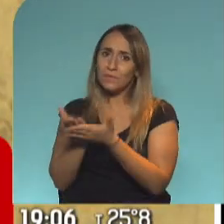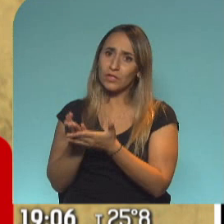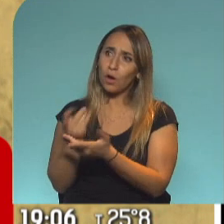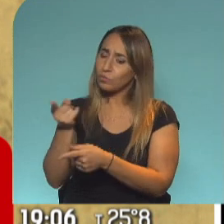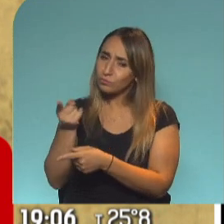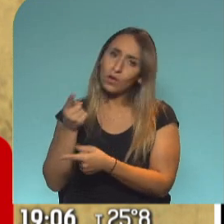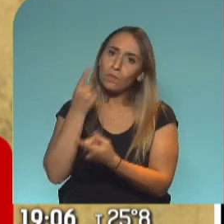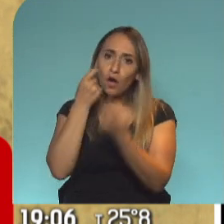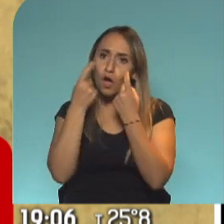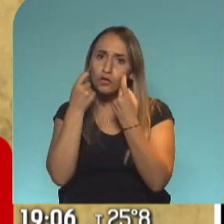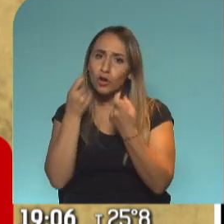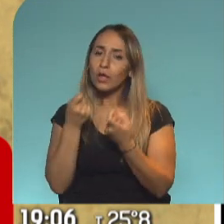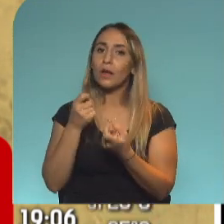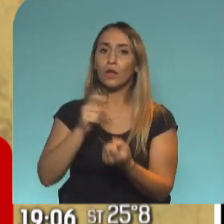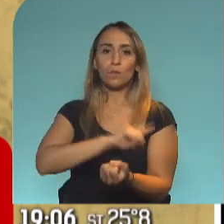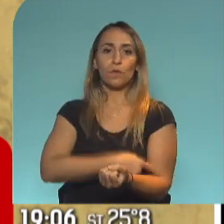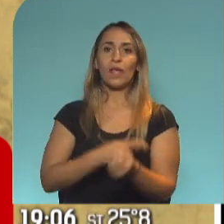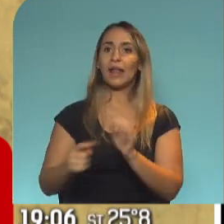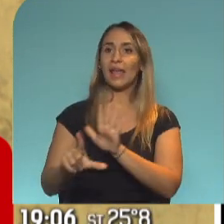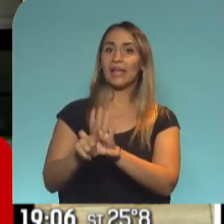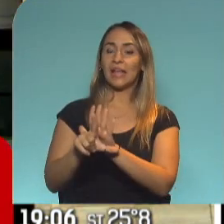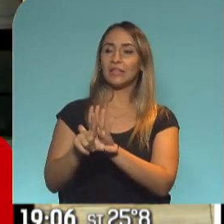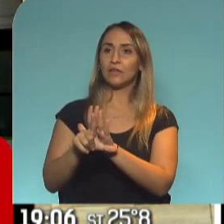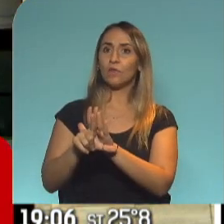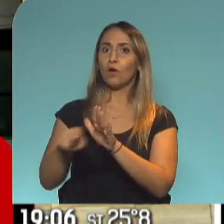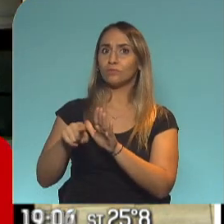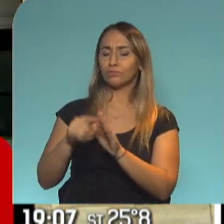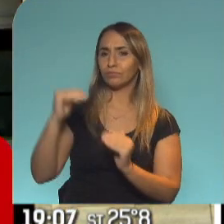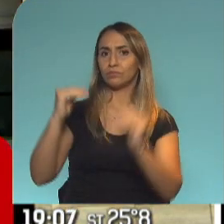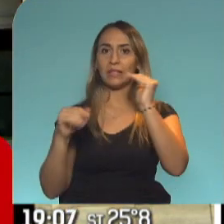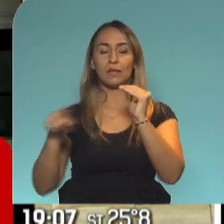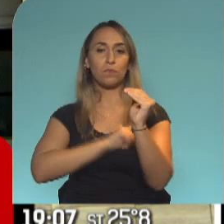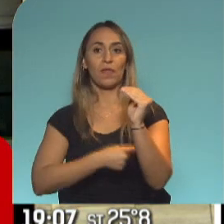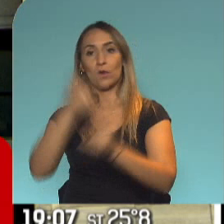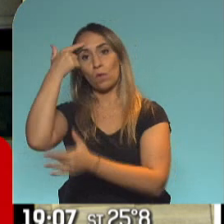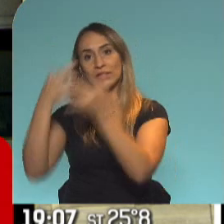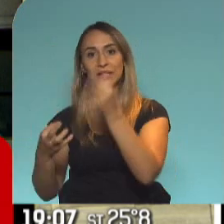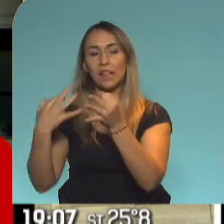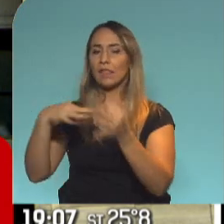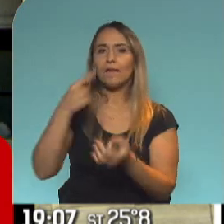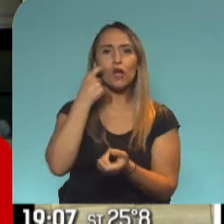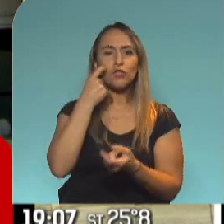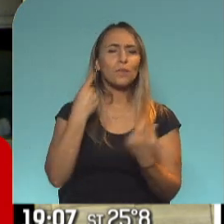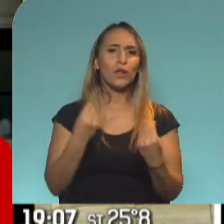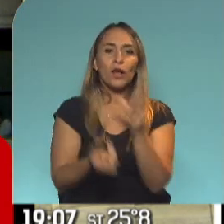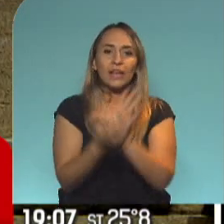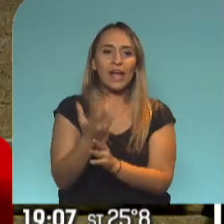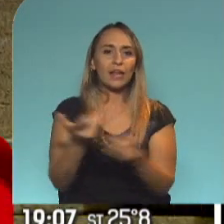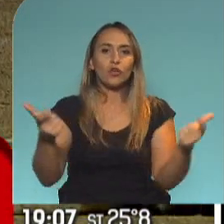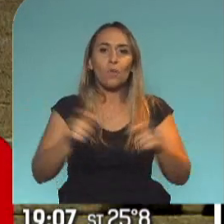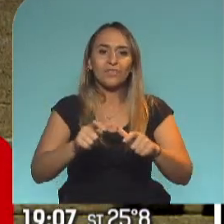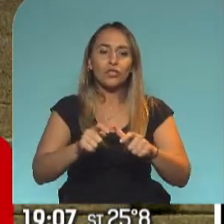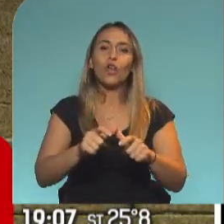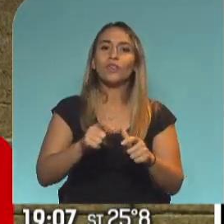el Poder Legislativo ejerza de alguna manera sobre el Poder Judicial, sea a partir de una comisión bicameral, ¿sí? Sí. ¿Qué tareas va a tener?